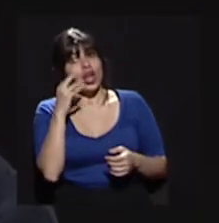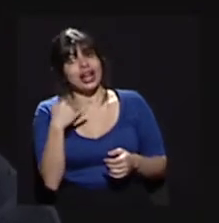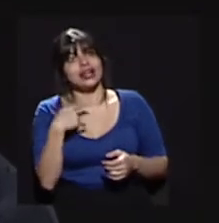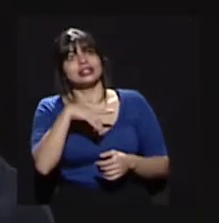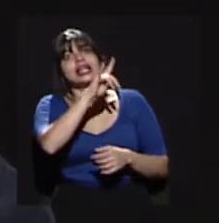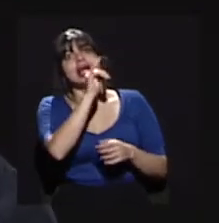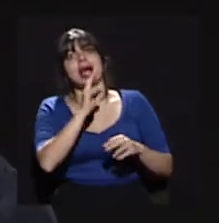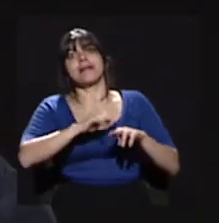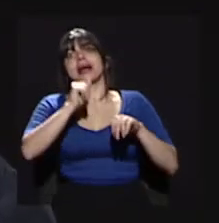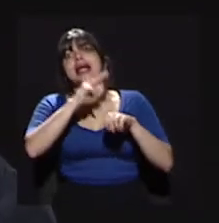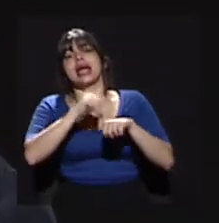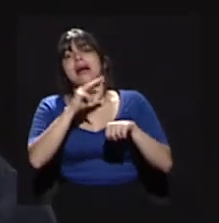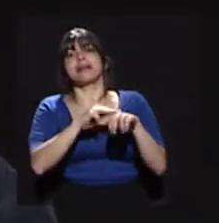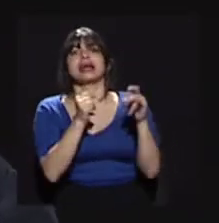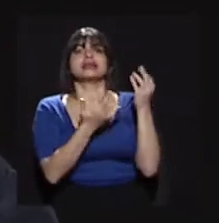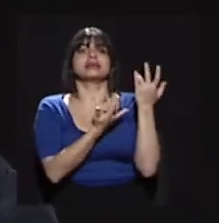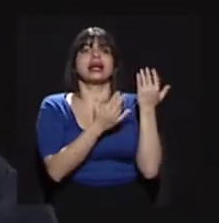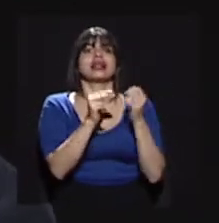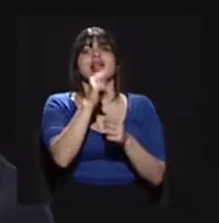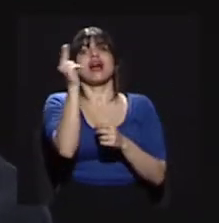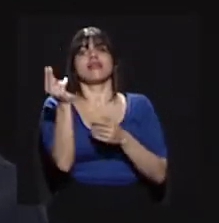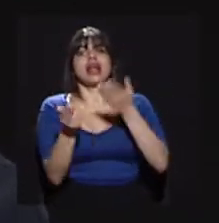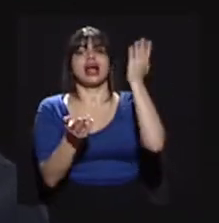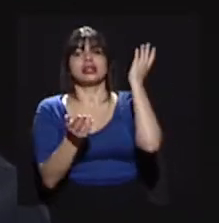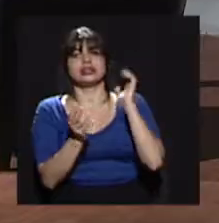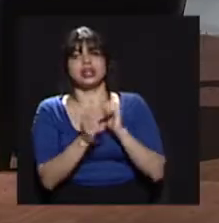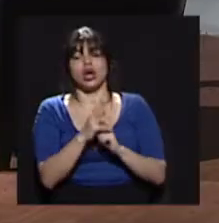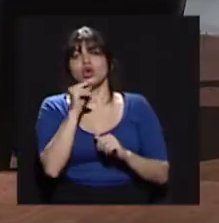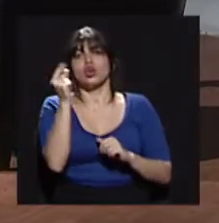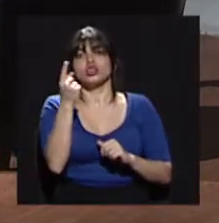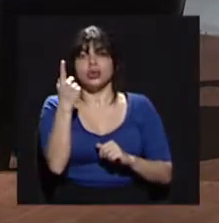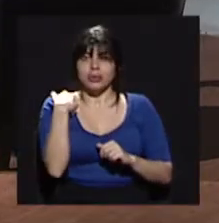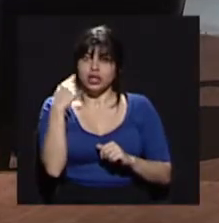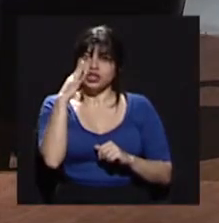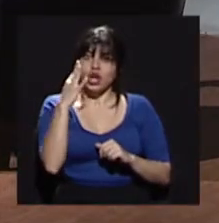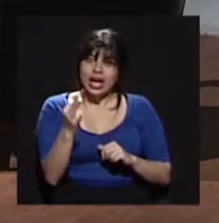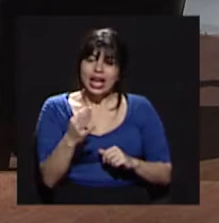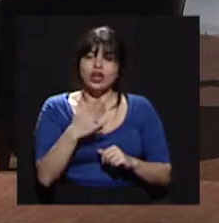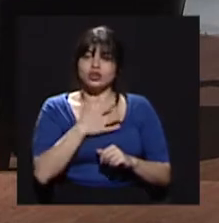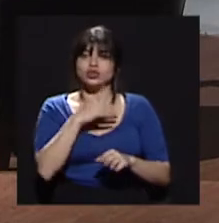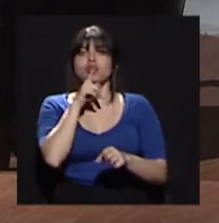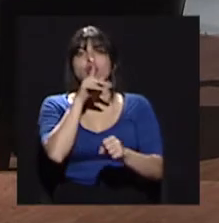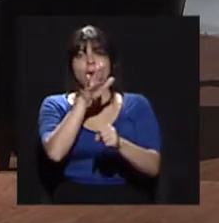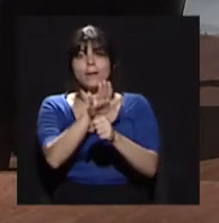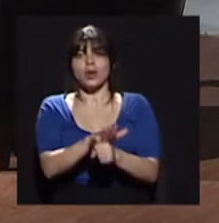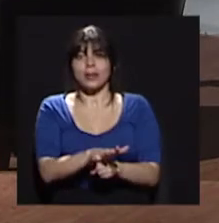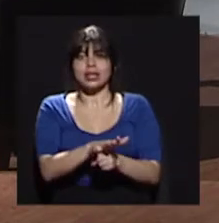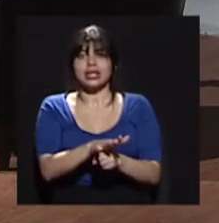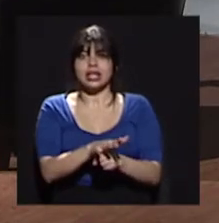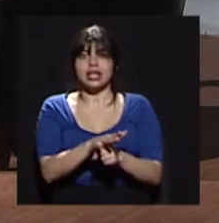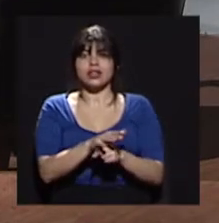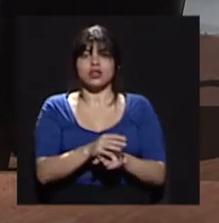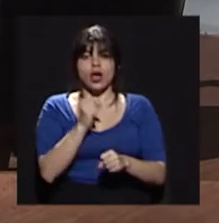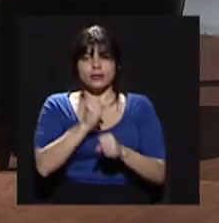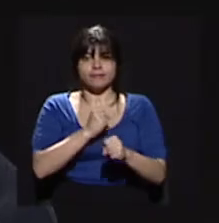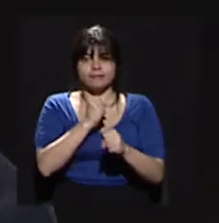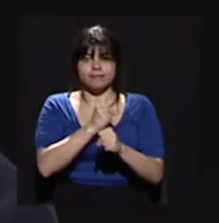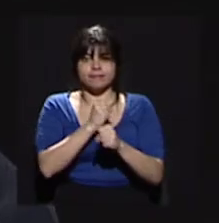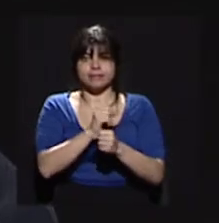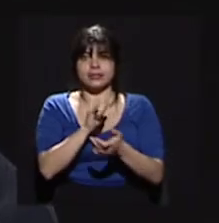miami esperando una vida ya no solamente lo creo sino que estoy comprometido a sacar esa tarea